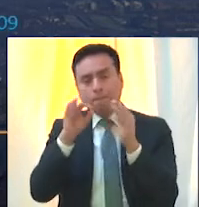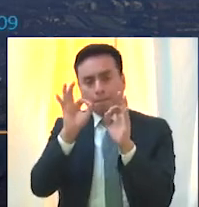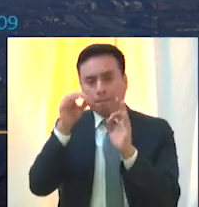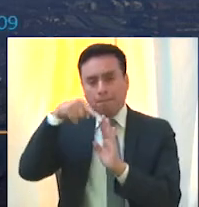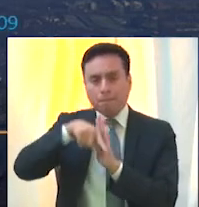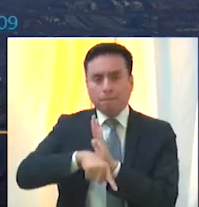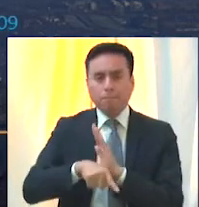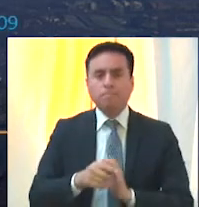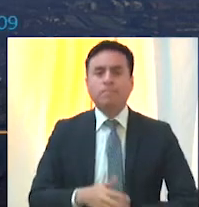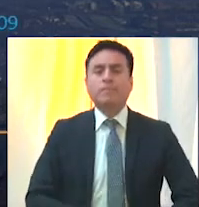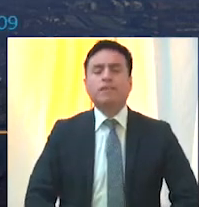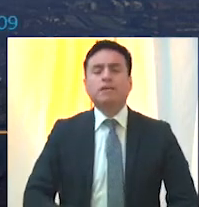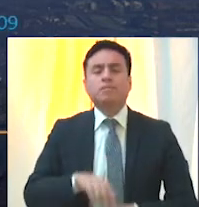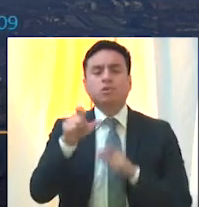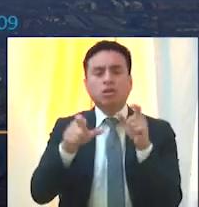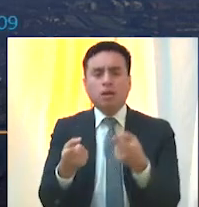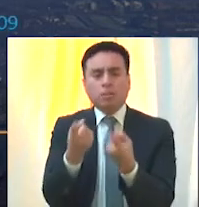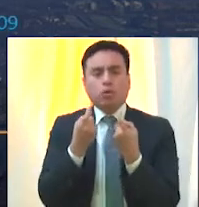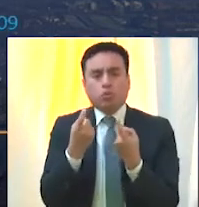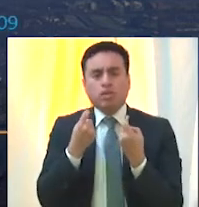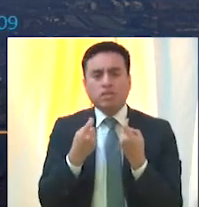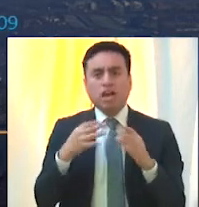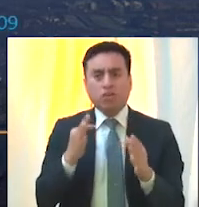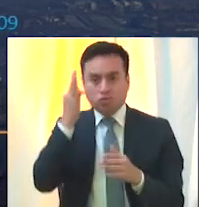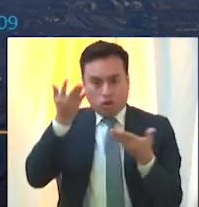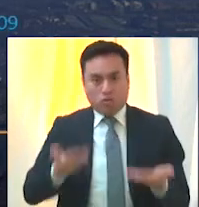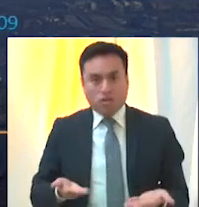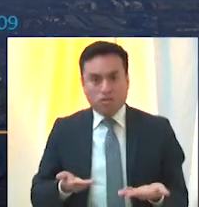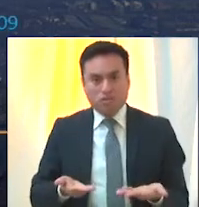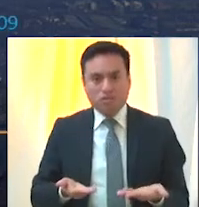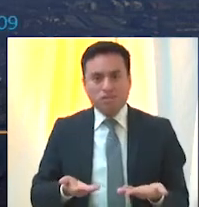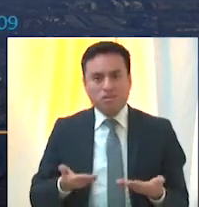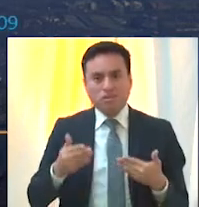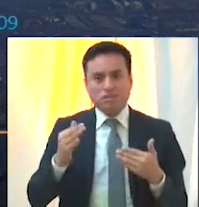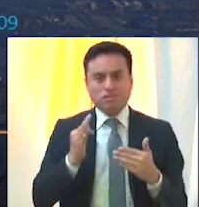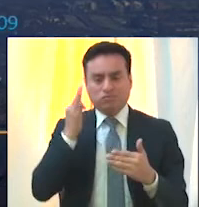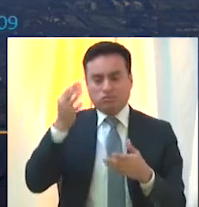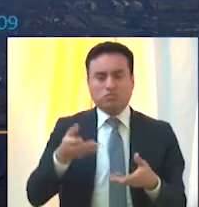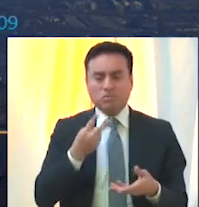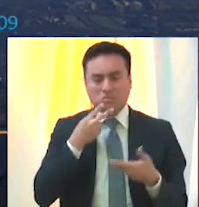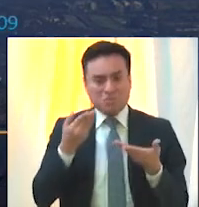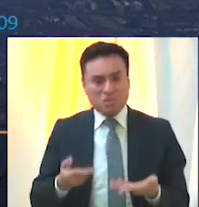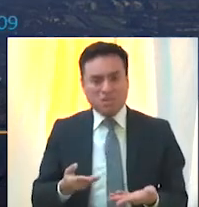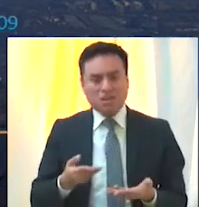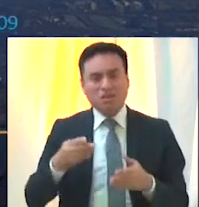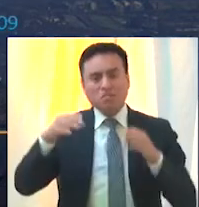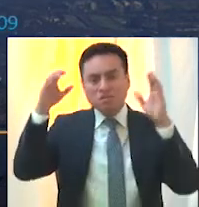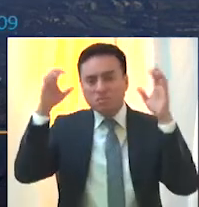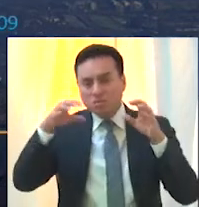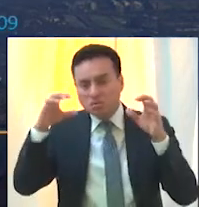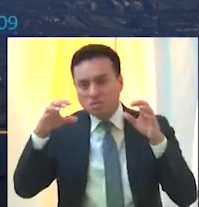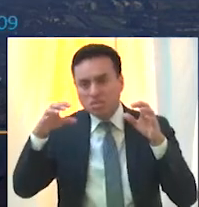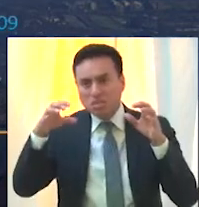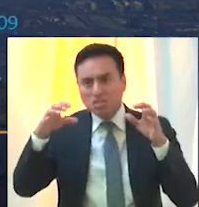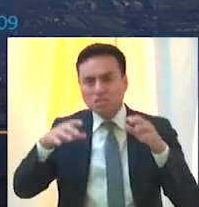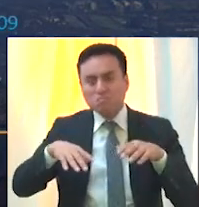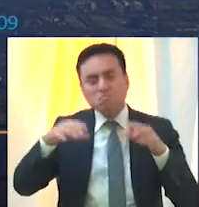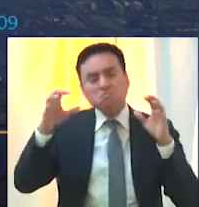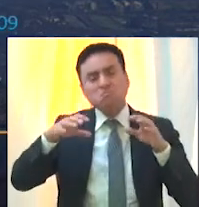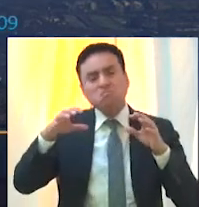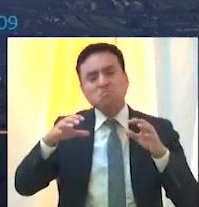de eso. Muchas personas me preguntan si ya llegó el futuro, en el sentido que nos adelantamos y las precipitaciones y la temperatura ya subieron de